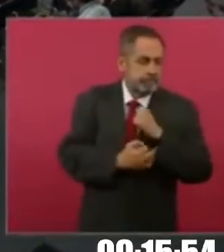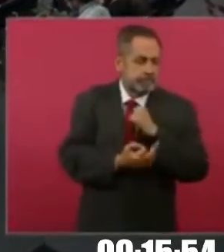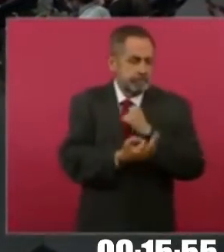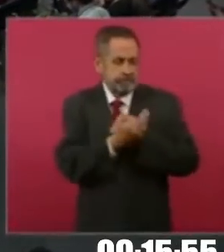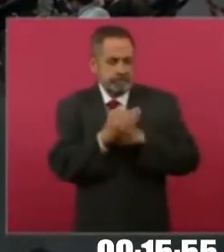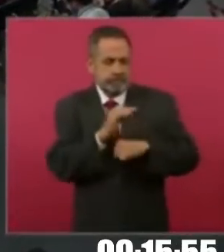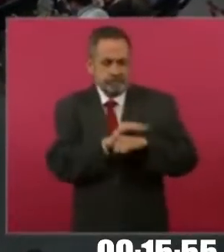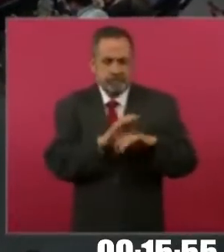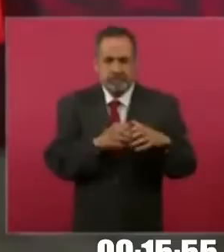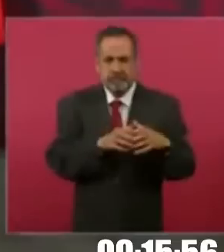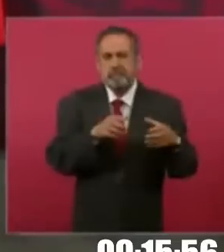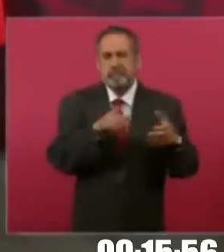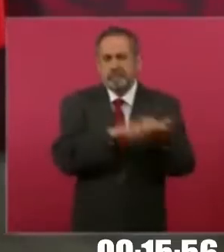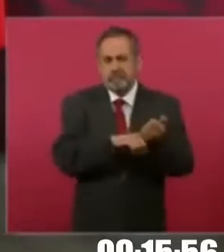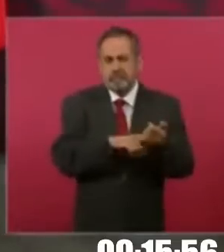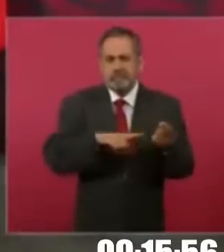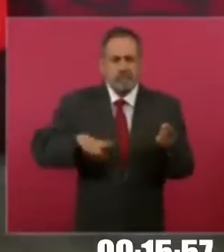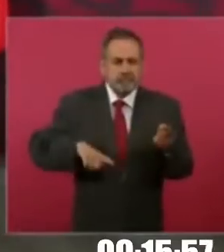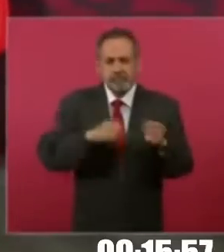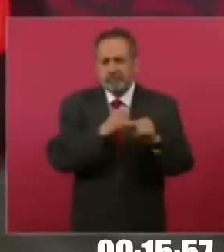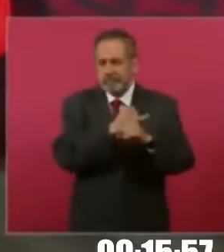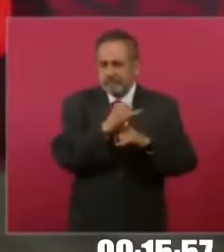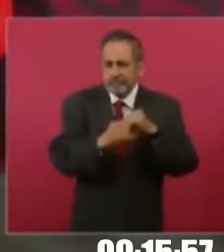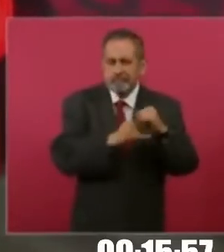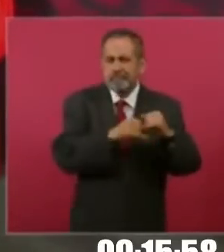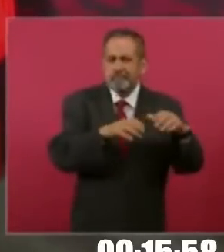internacionales y también con gobiernos